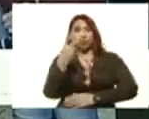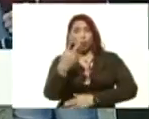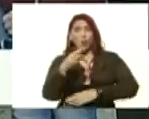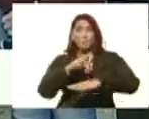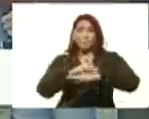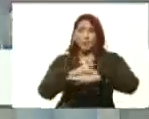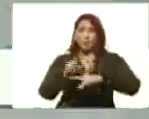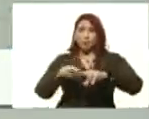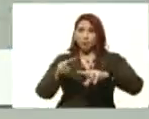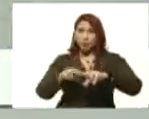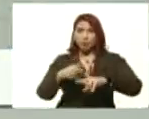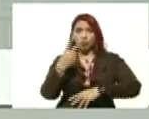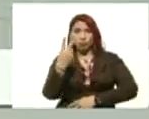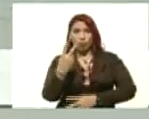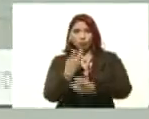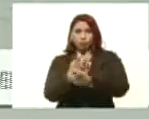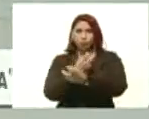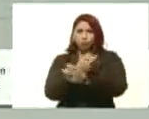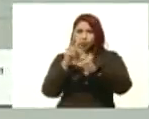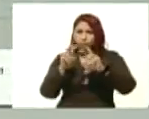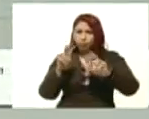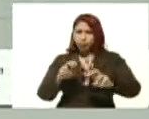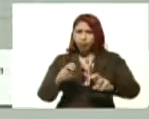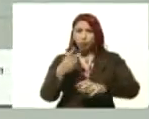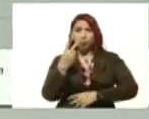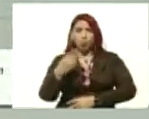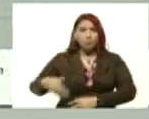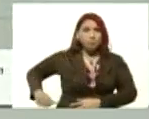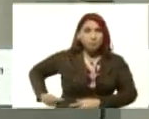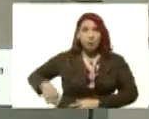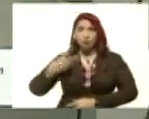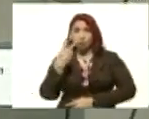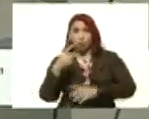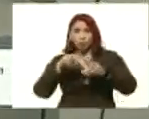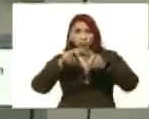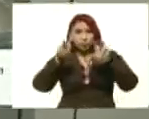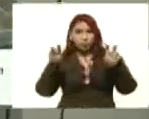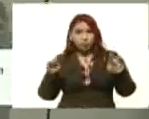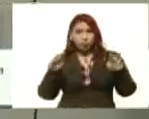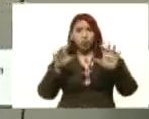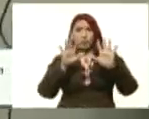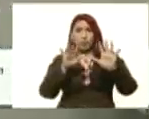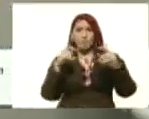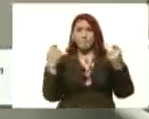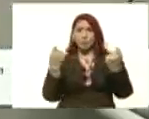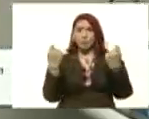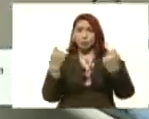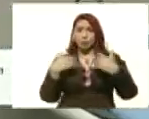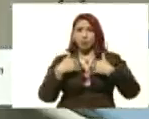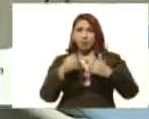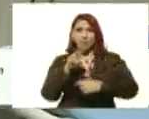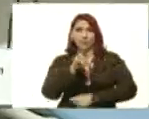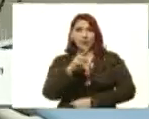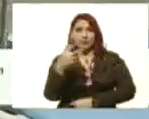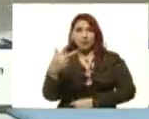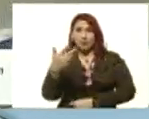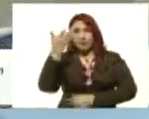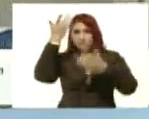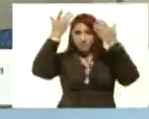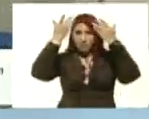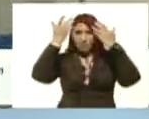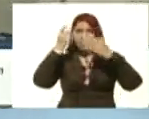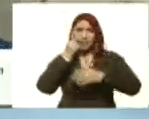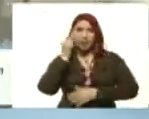2 traumatólogos, 2 nefrólogos, 2 ginecólogos, 10 promotores de salud, 23